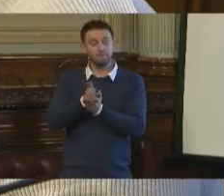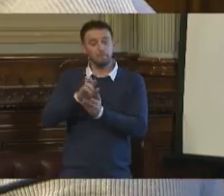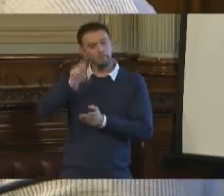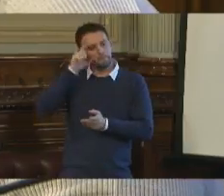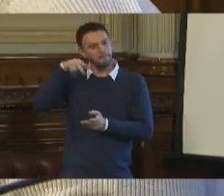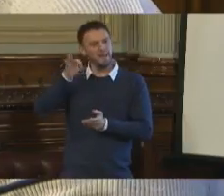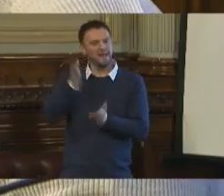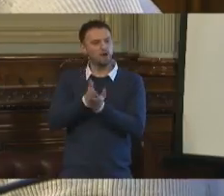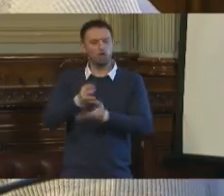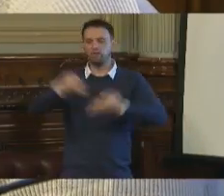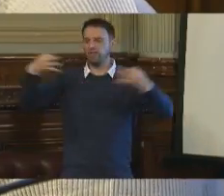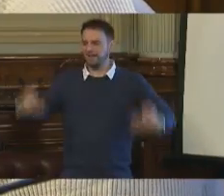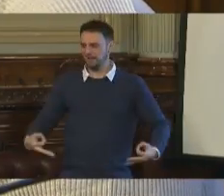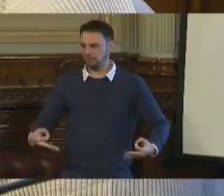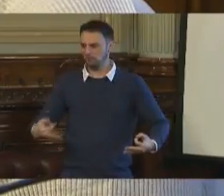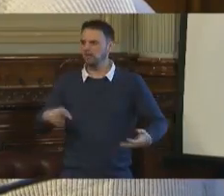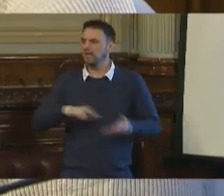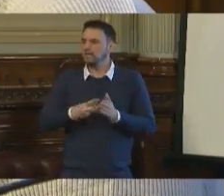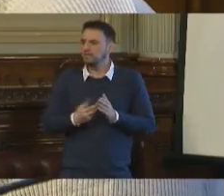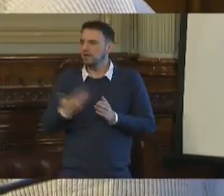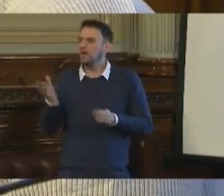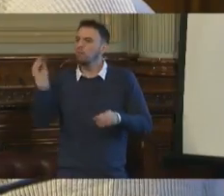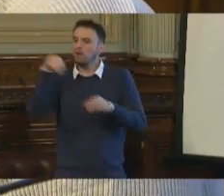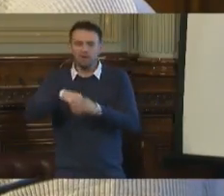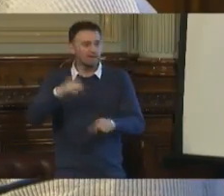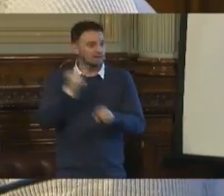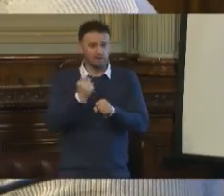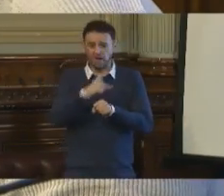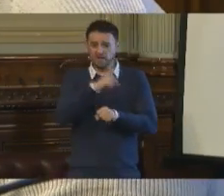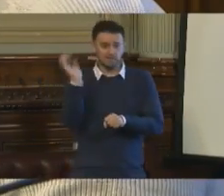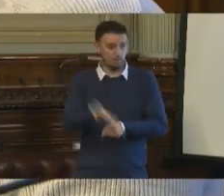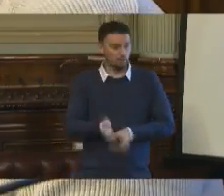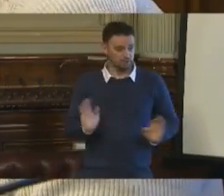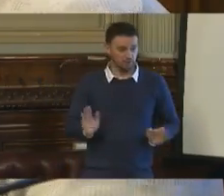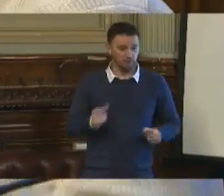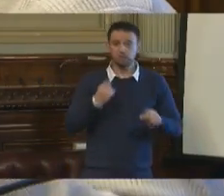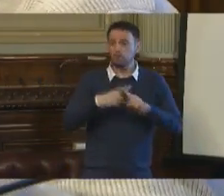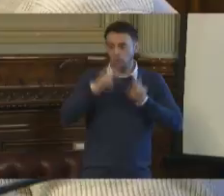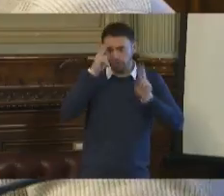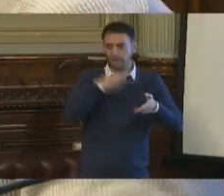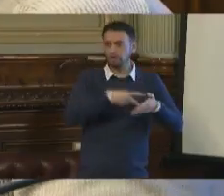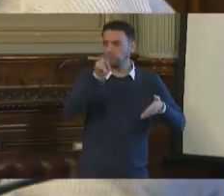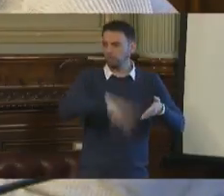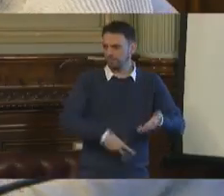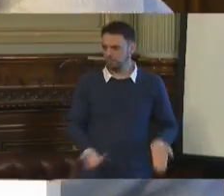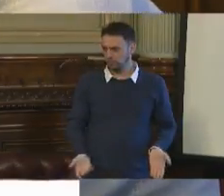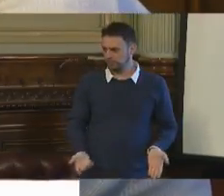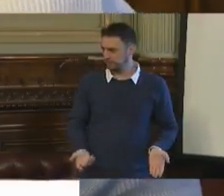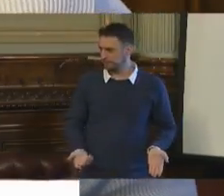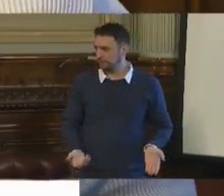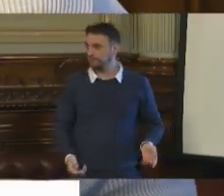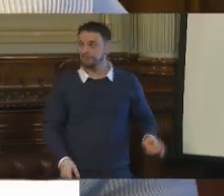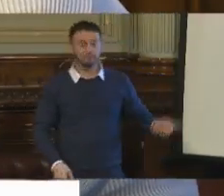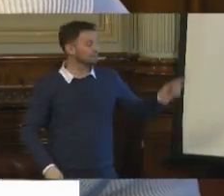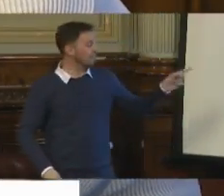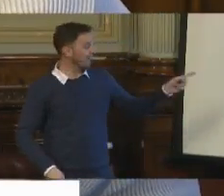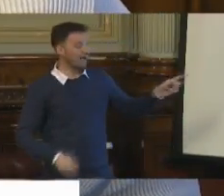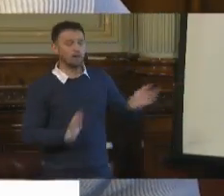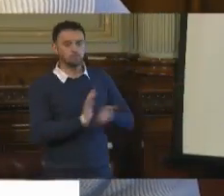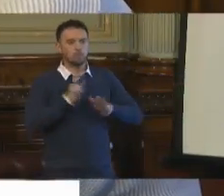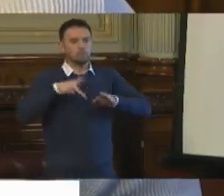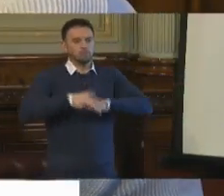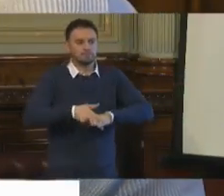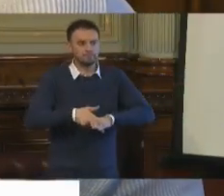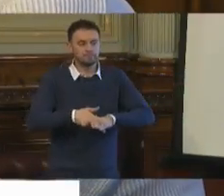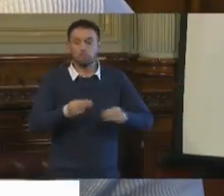por supuesto y qué es lo que viene a refrendar ya promover la convención y acá vamos